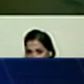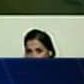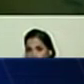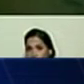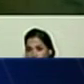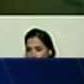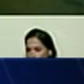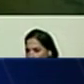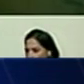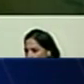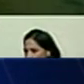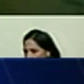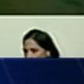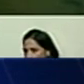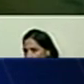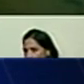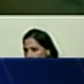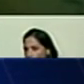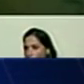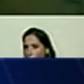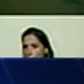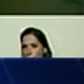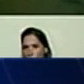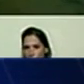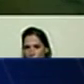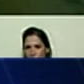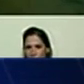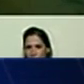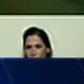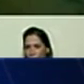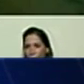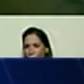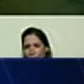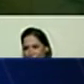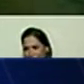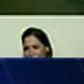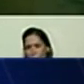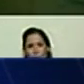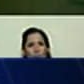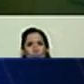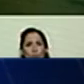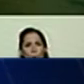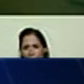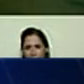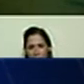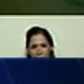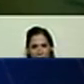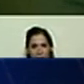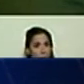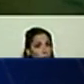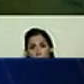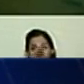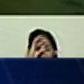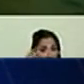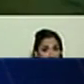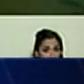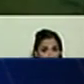Factores del entreguismo, de la antipatria. No sabemos qué estarán negociando